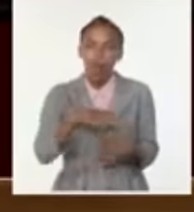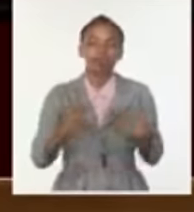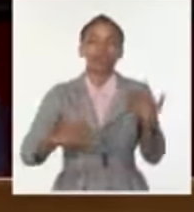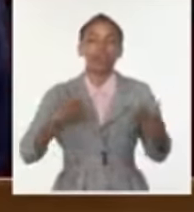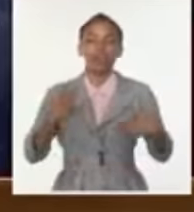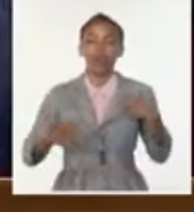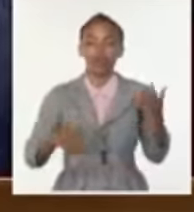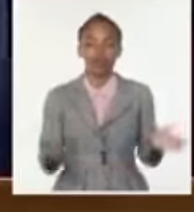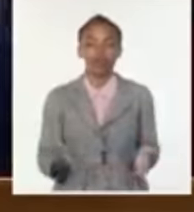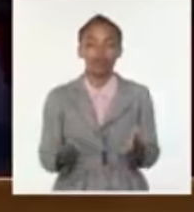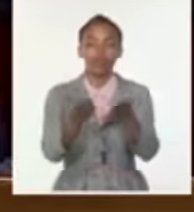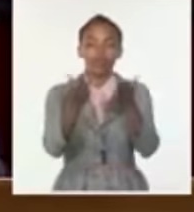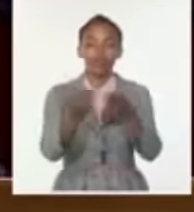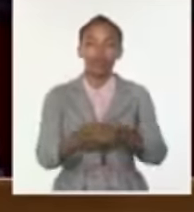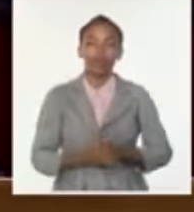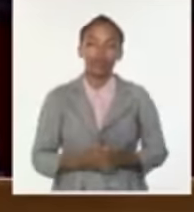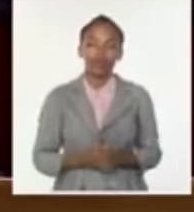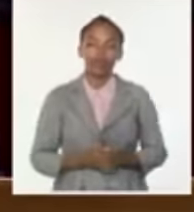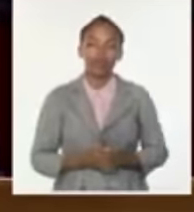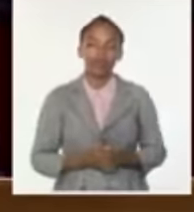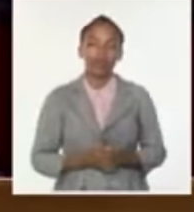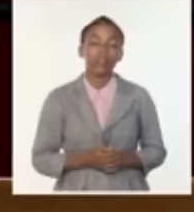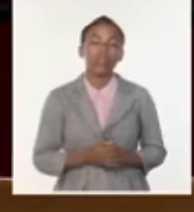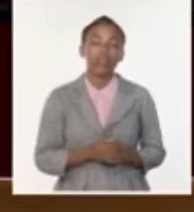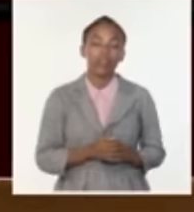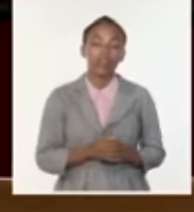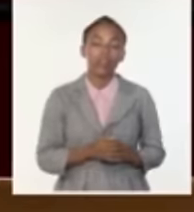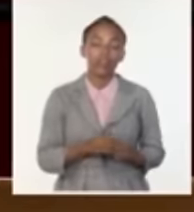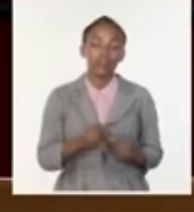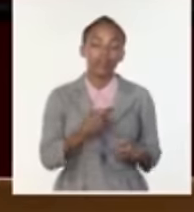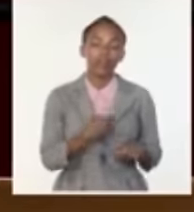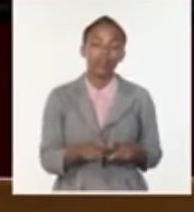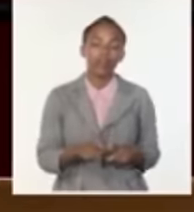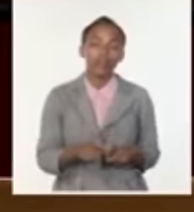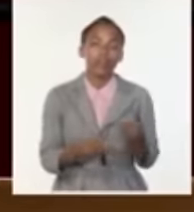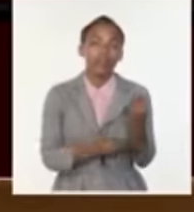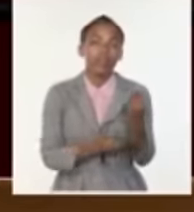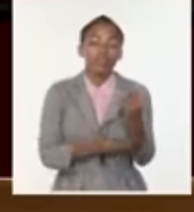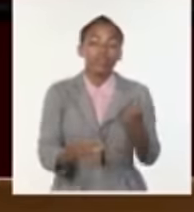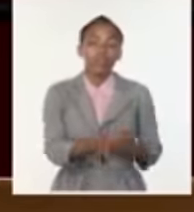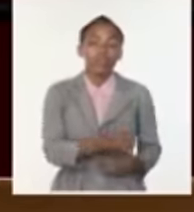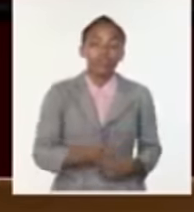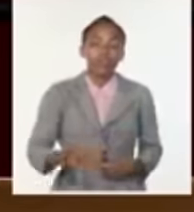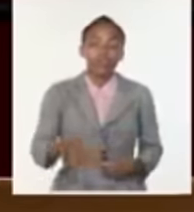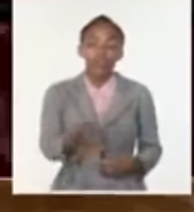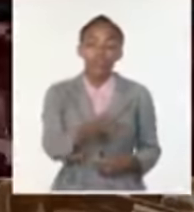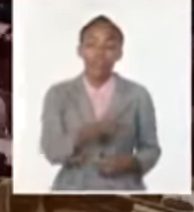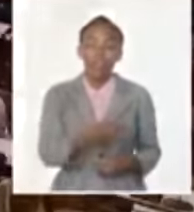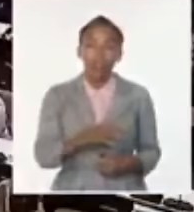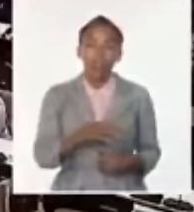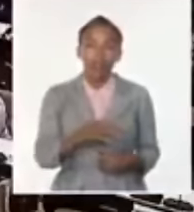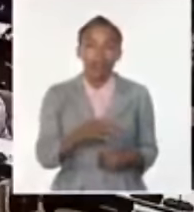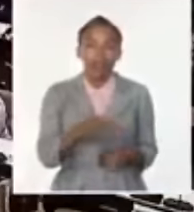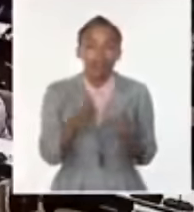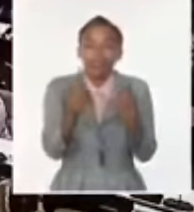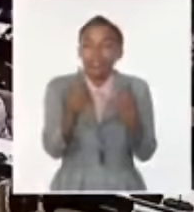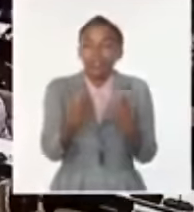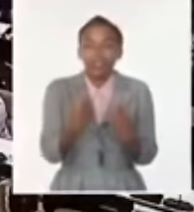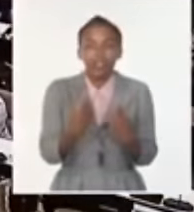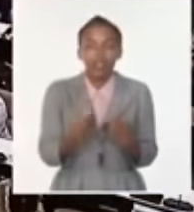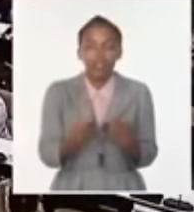desarrollo. El fortalecimiento del municipio urge por su alta implicación en toda la